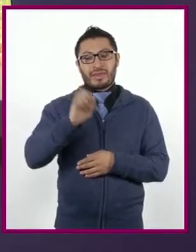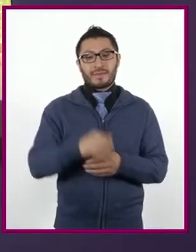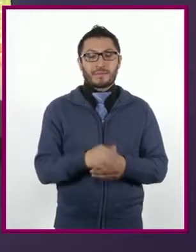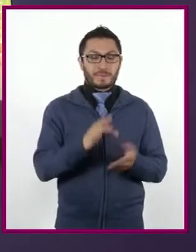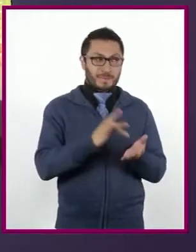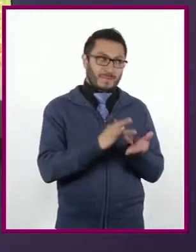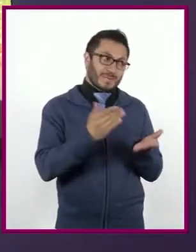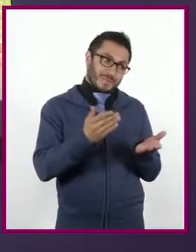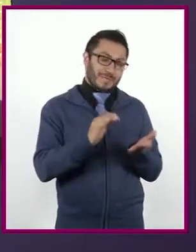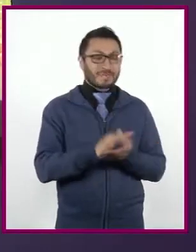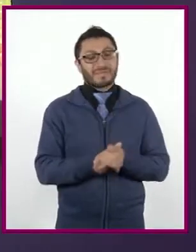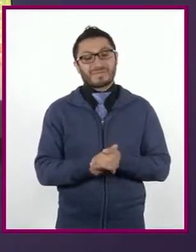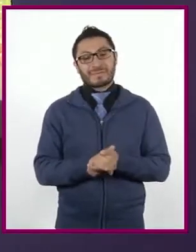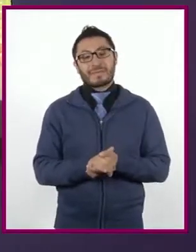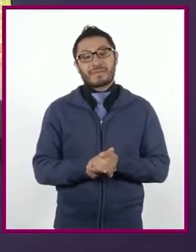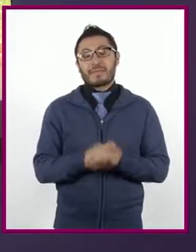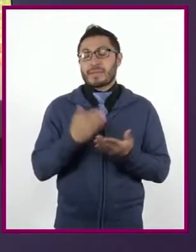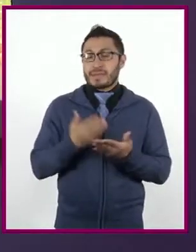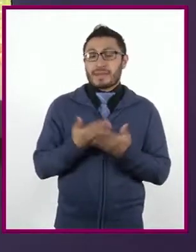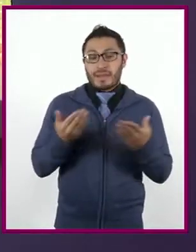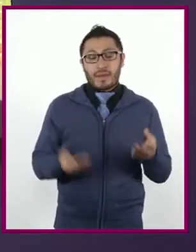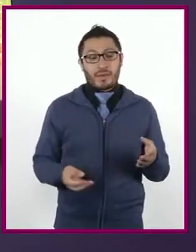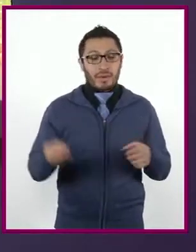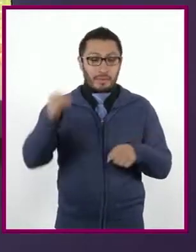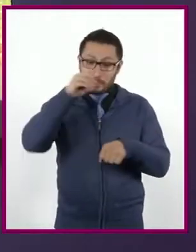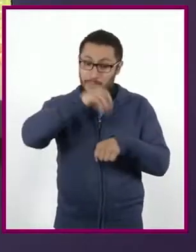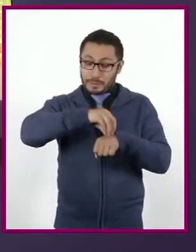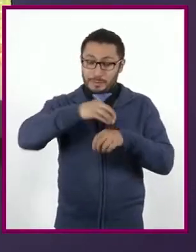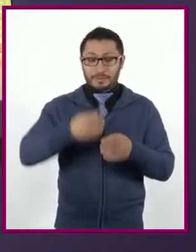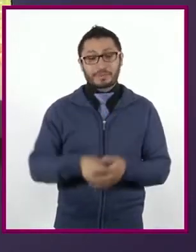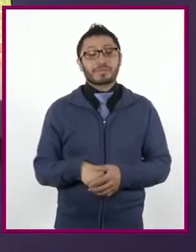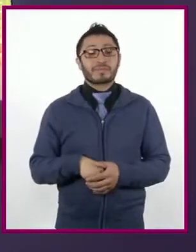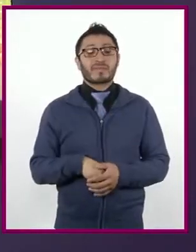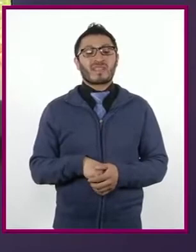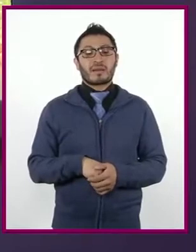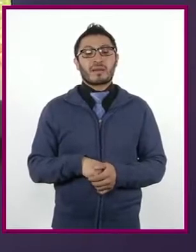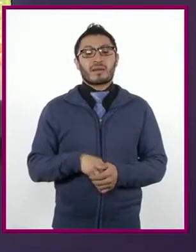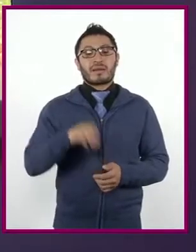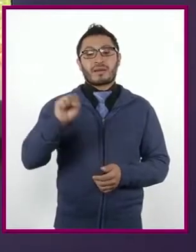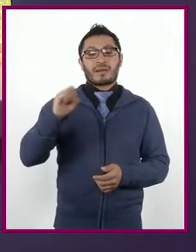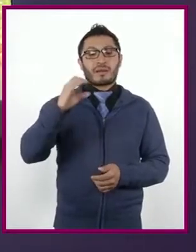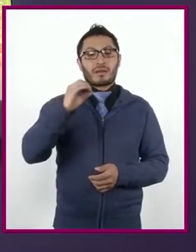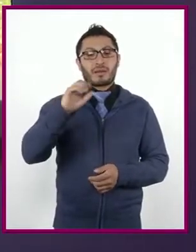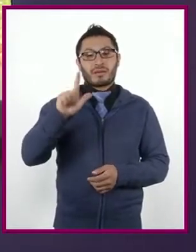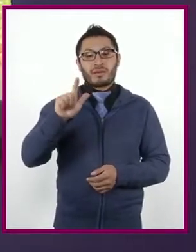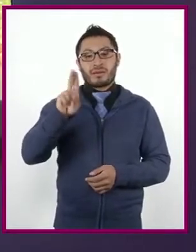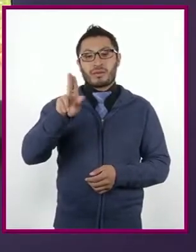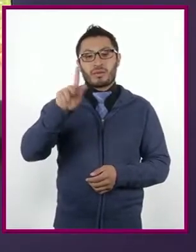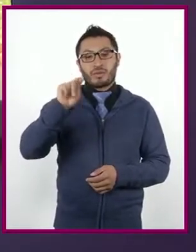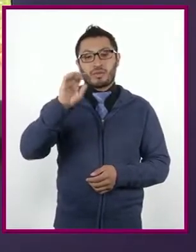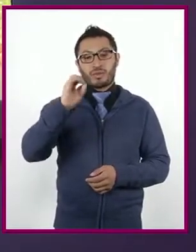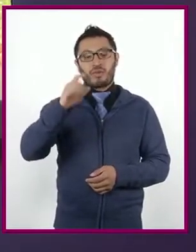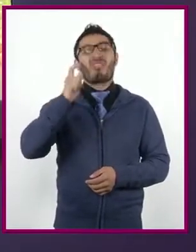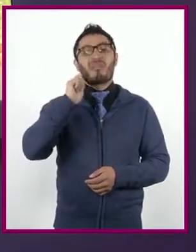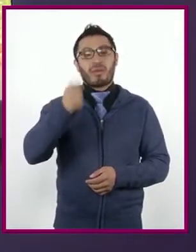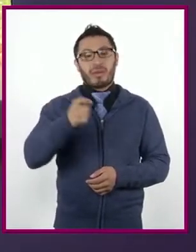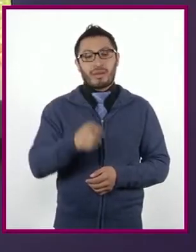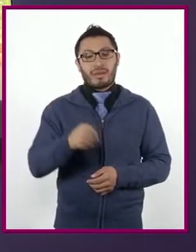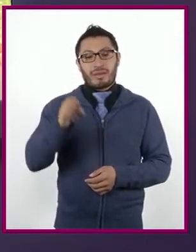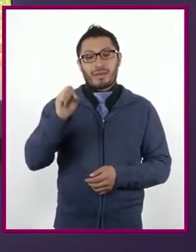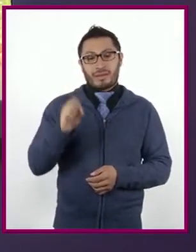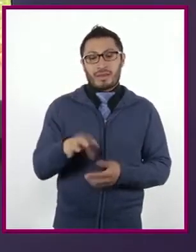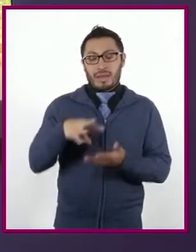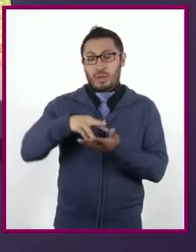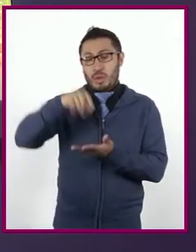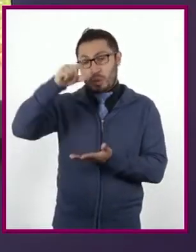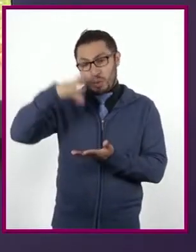Gracias. Y ahora colocamos el soluto, que es la sustancia